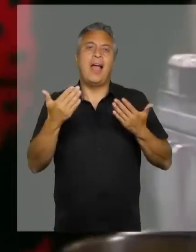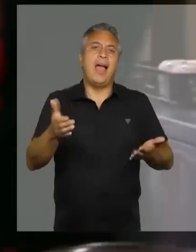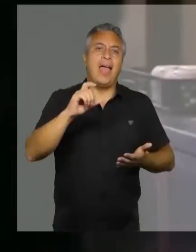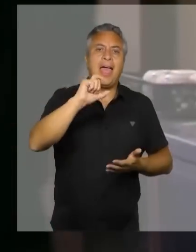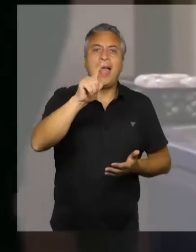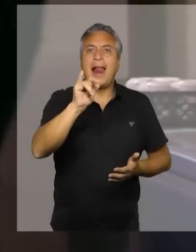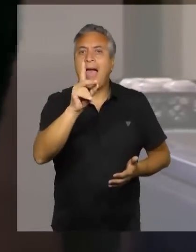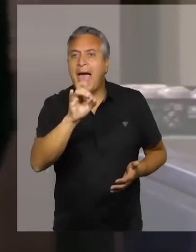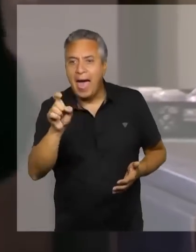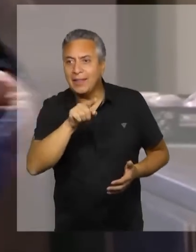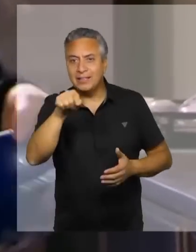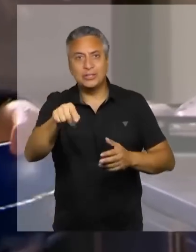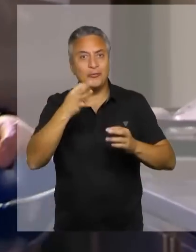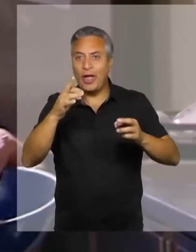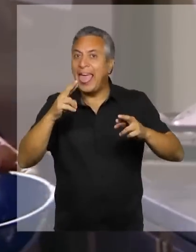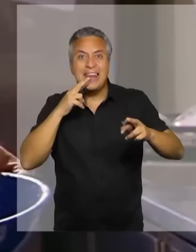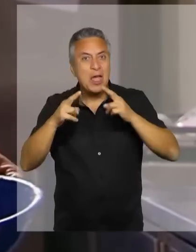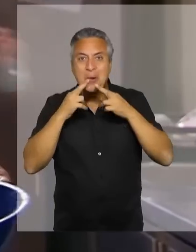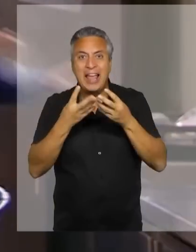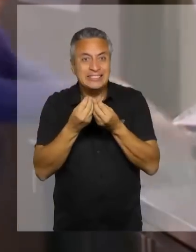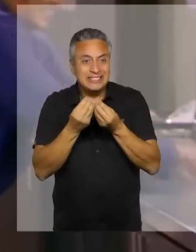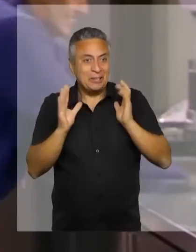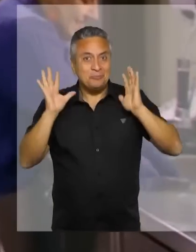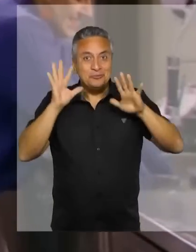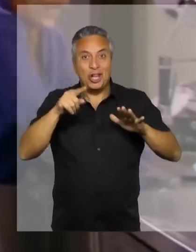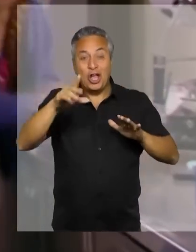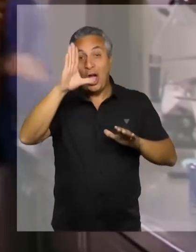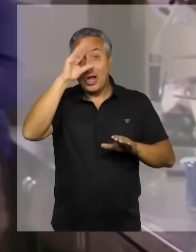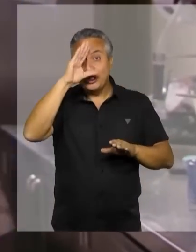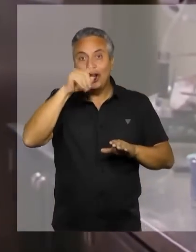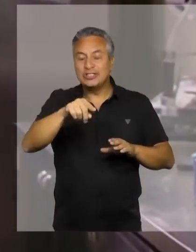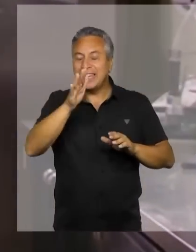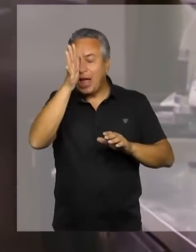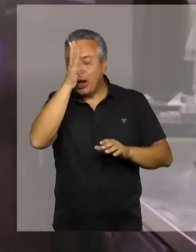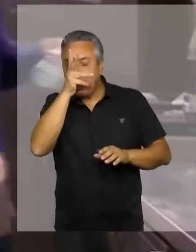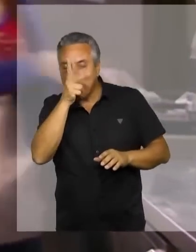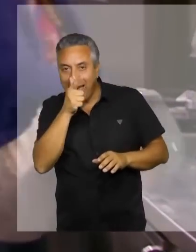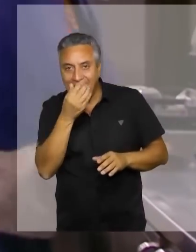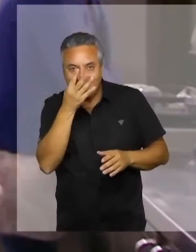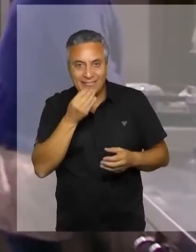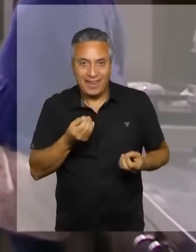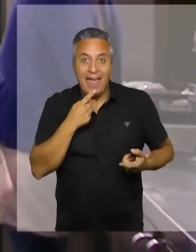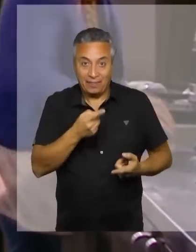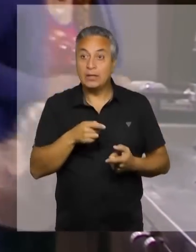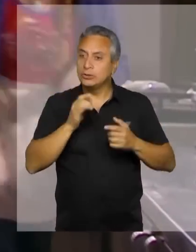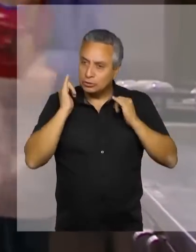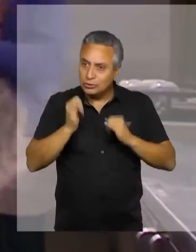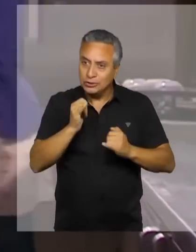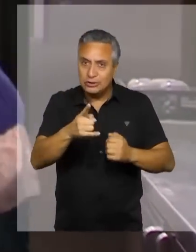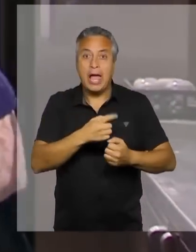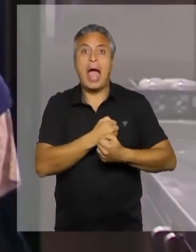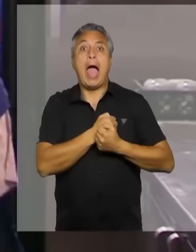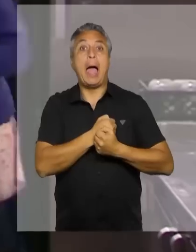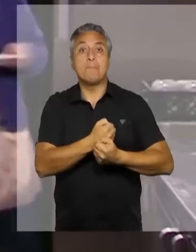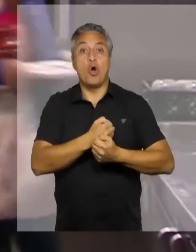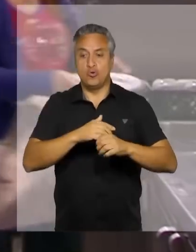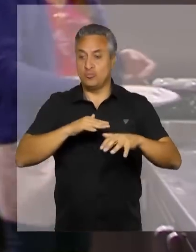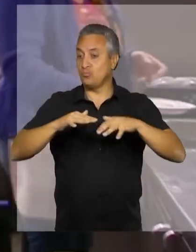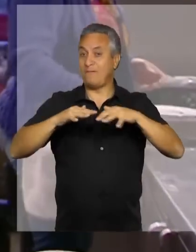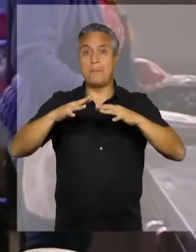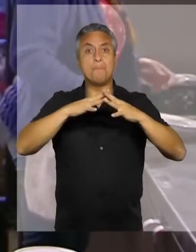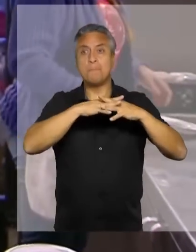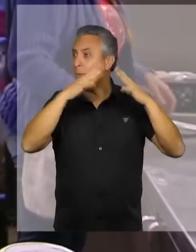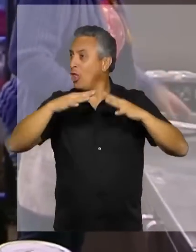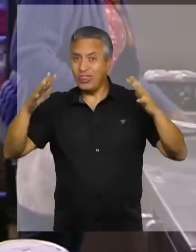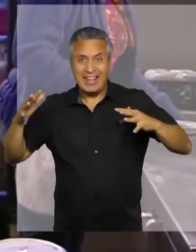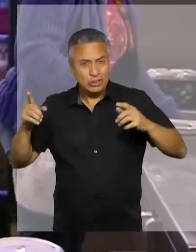El restaurante lleno de gente con esto de la noche romántica. Sí, pues yo sabía, si el amor mueve montaña. Se vieron todos para